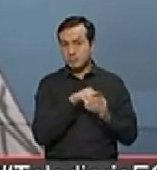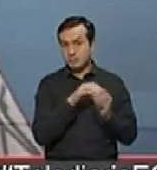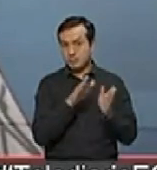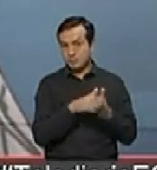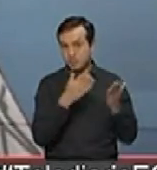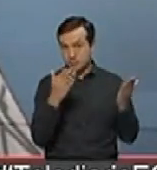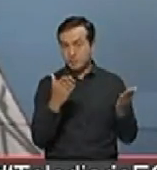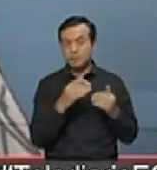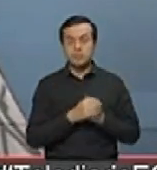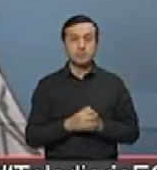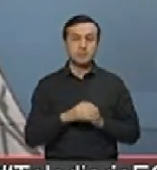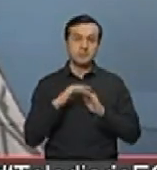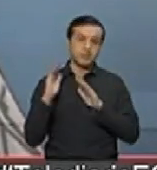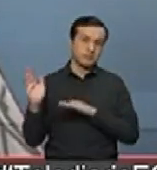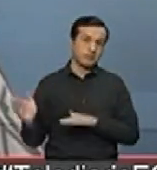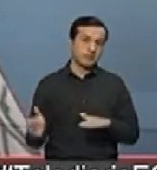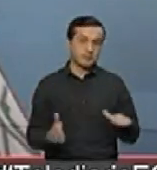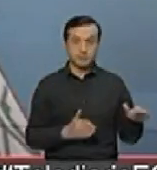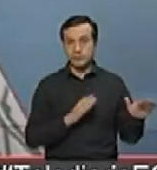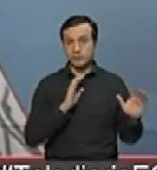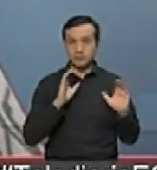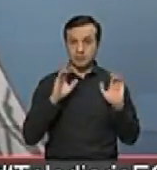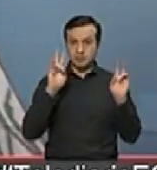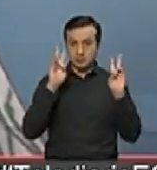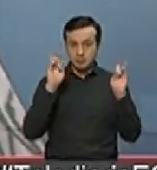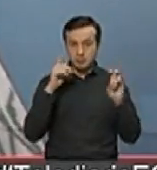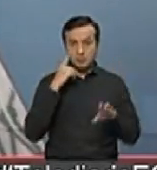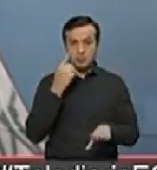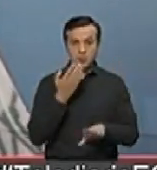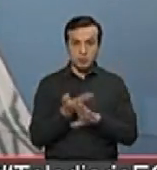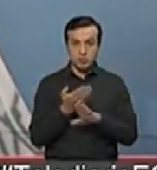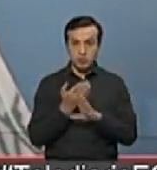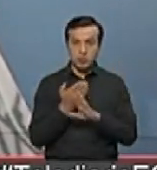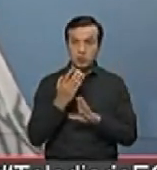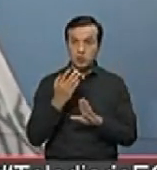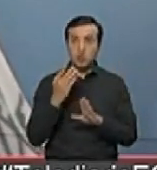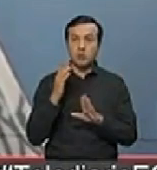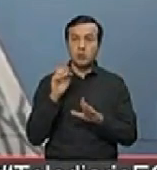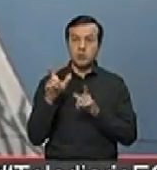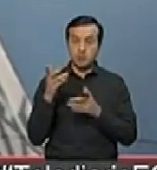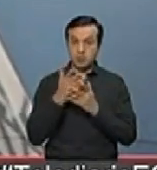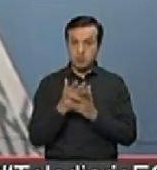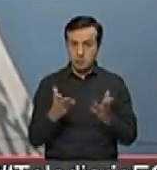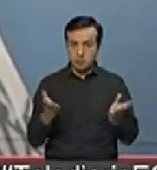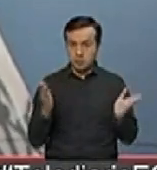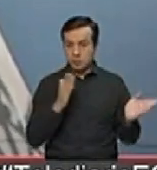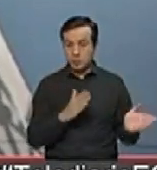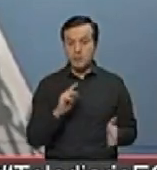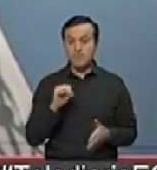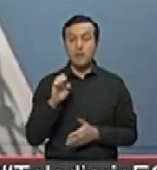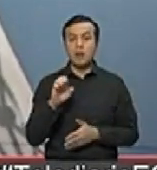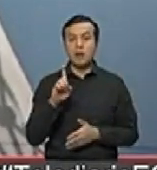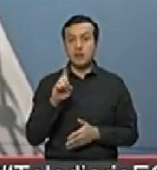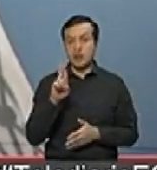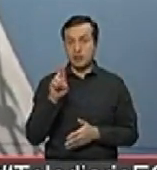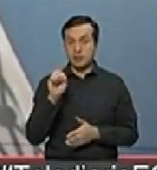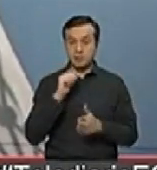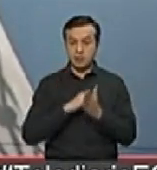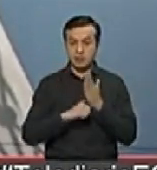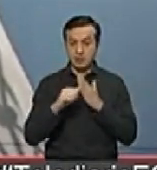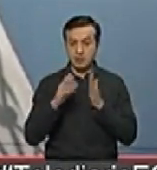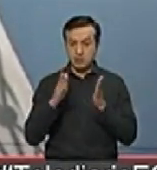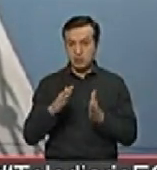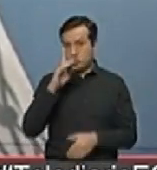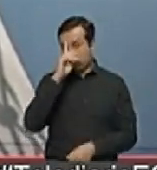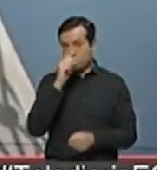Bueno, vamos a empezar ya el análisis de los temas planteados para el día de hoy con nuestros invitados. Andrés Madero, ministro de Trabajo,